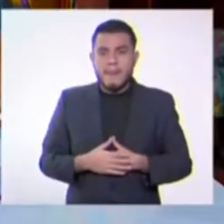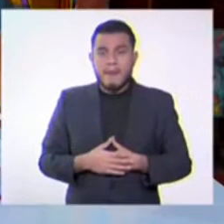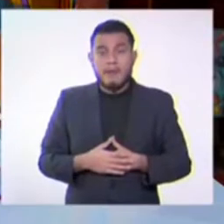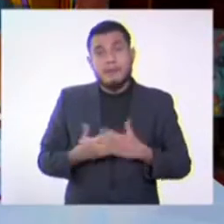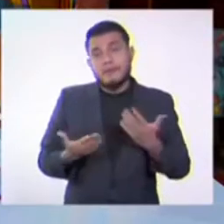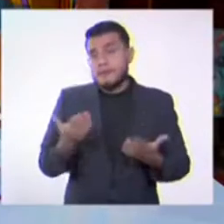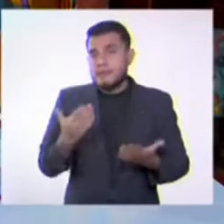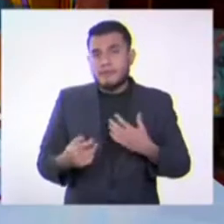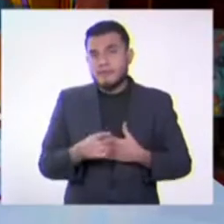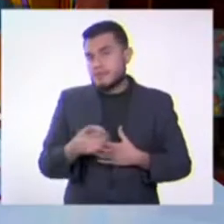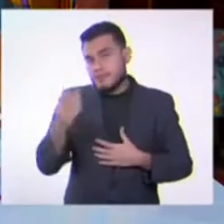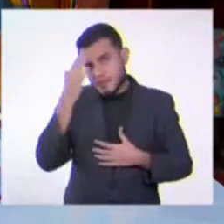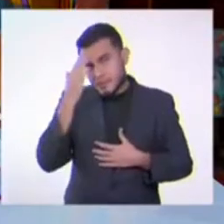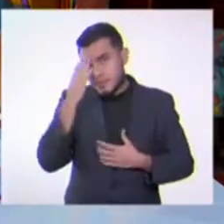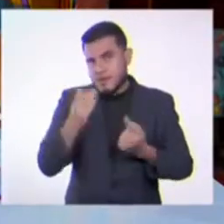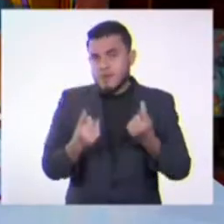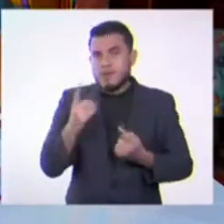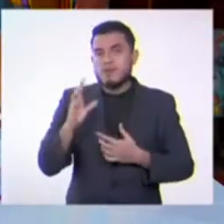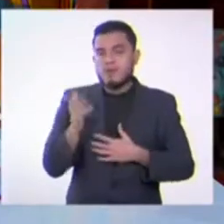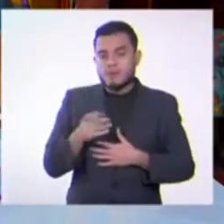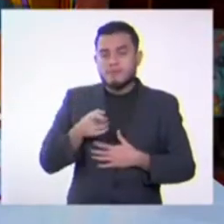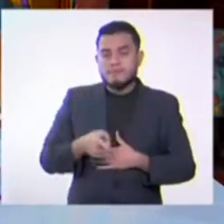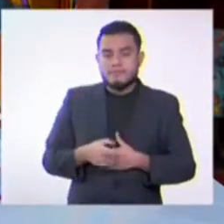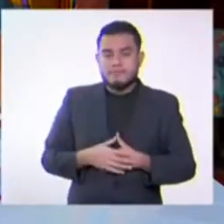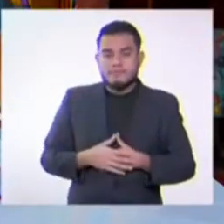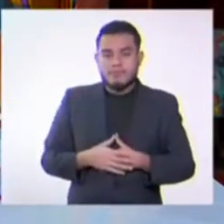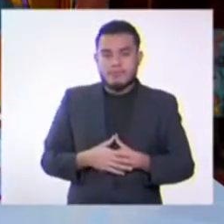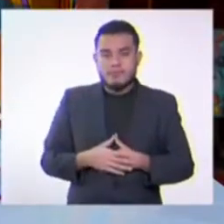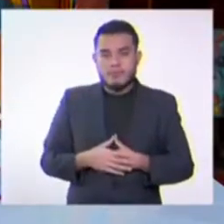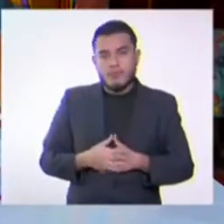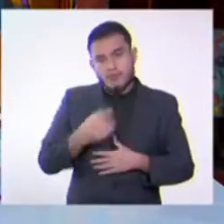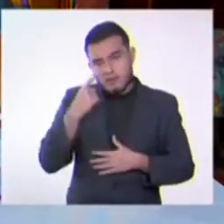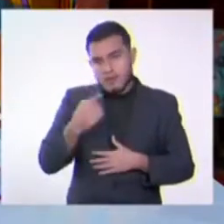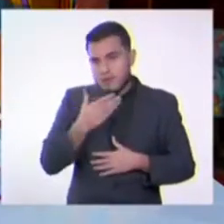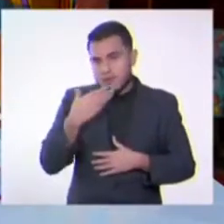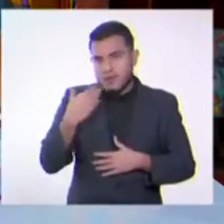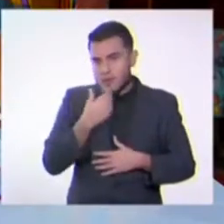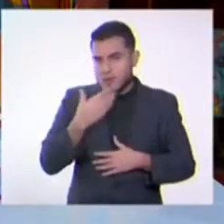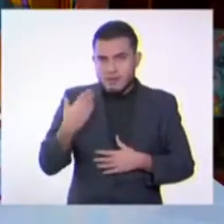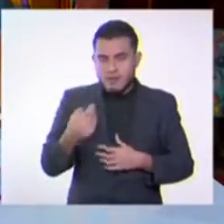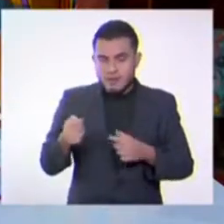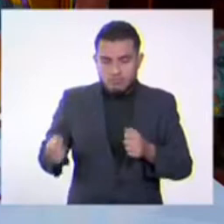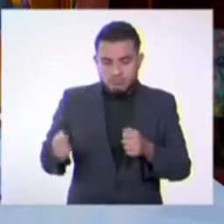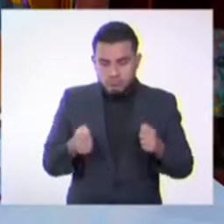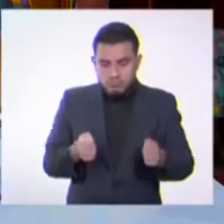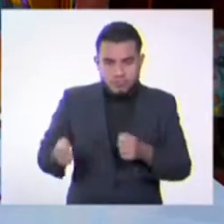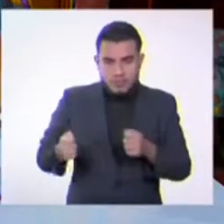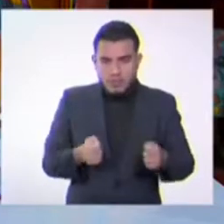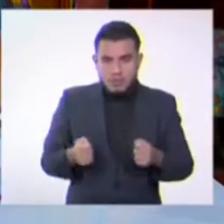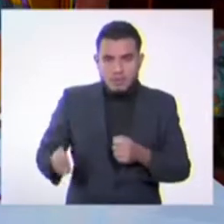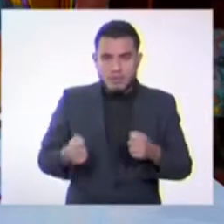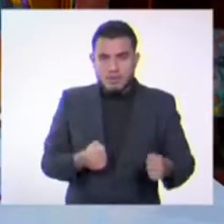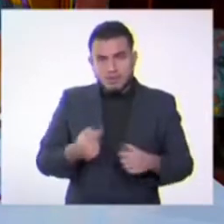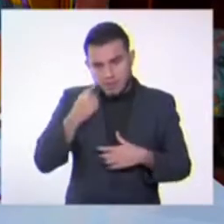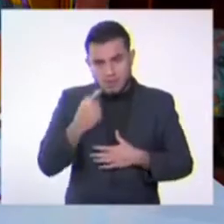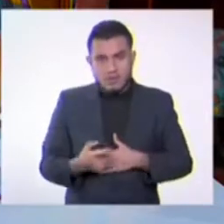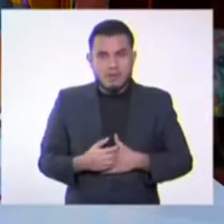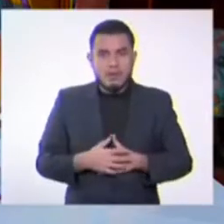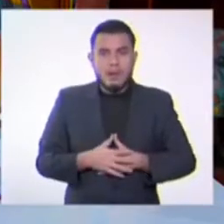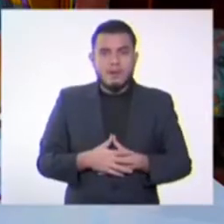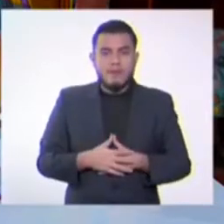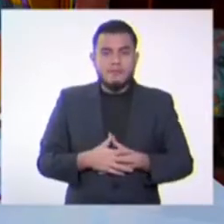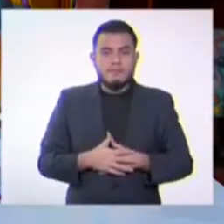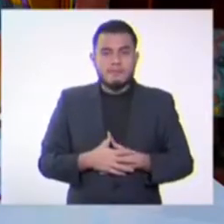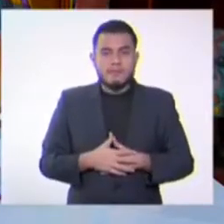sepa ya cuál color es el que se encontraba ahí. Fíjate lo que ocurre, voy a ir pasando uno por uno y quiero que observes cómo va variando